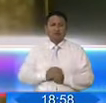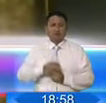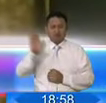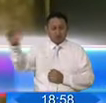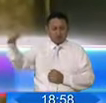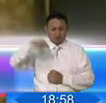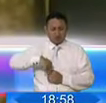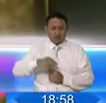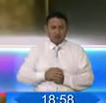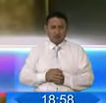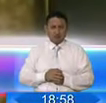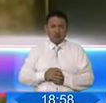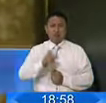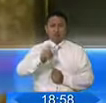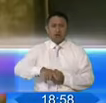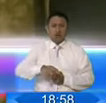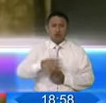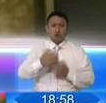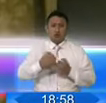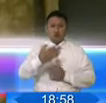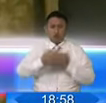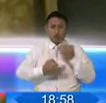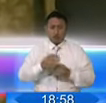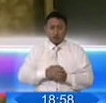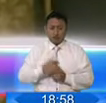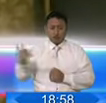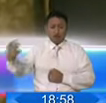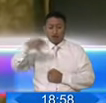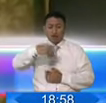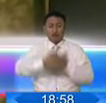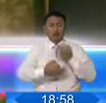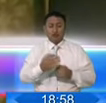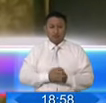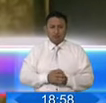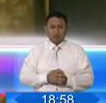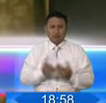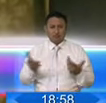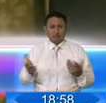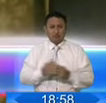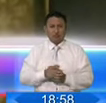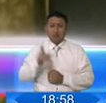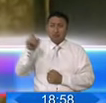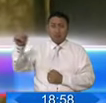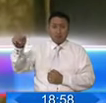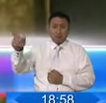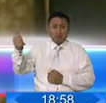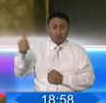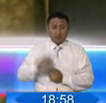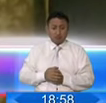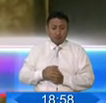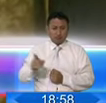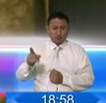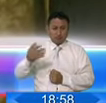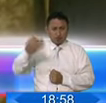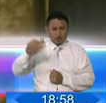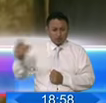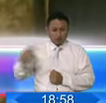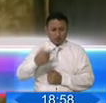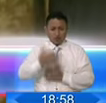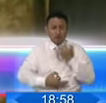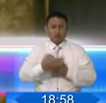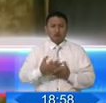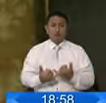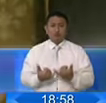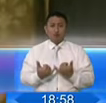aquellos que tienen problemas con la justicia que se enfrenten con la justicia el señor correa debe tener la certeza de que esa justicia